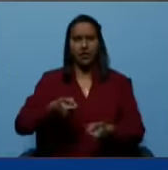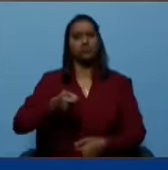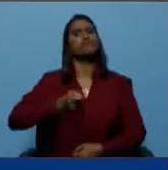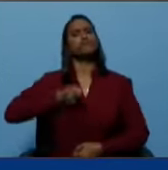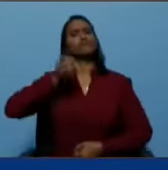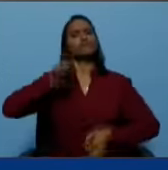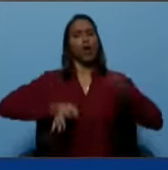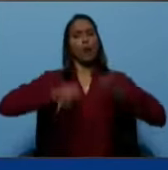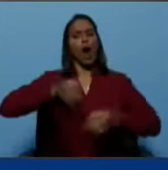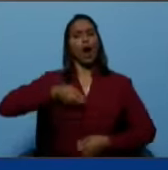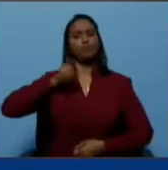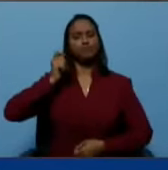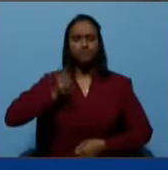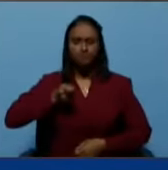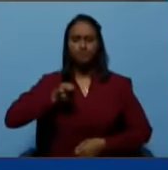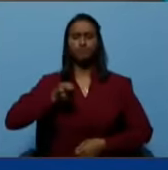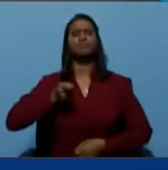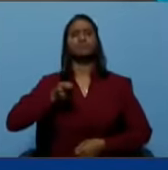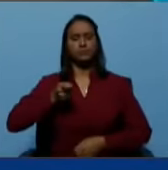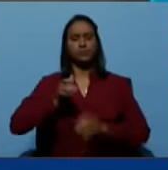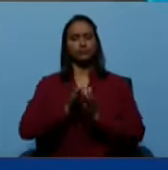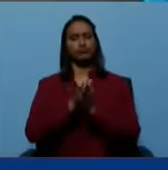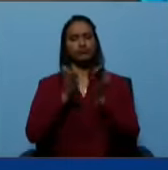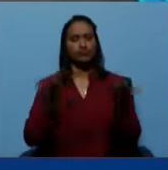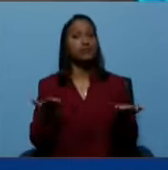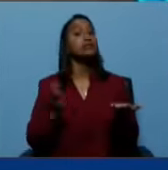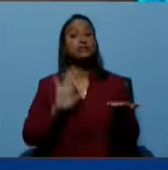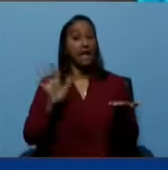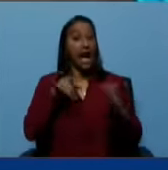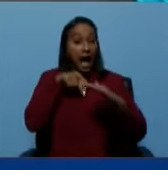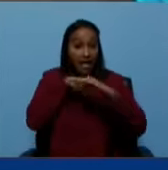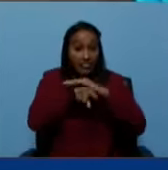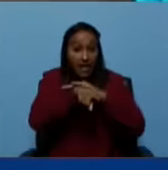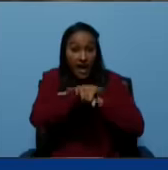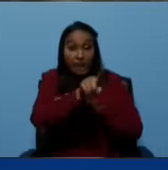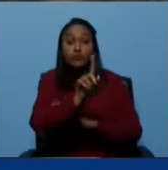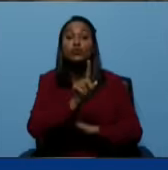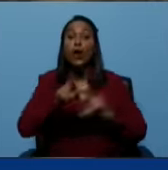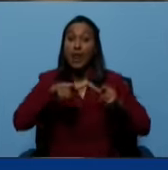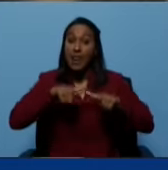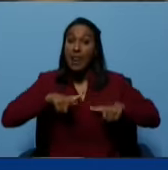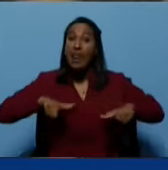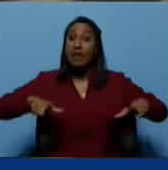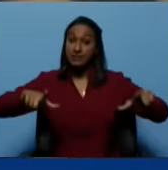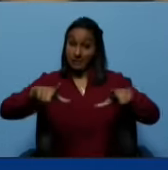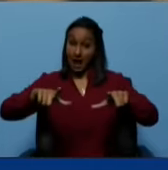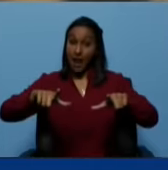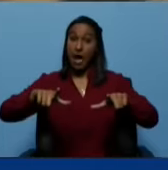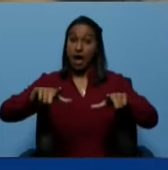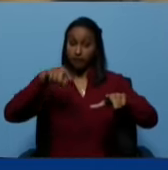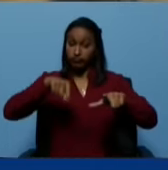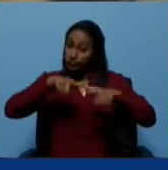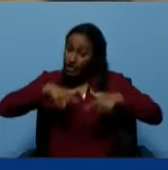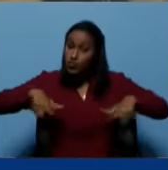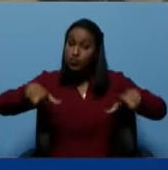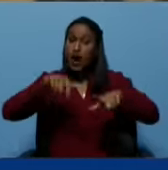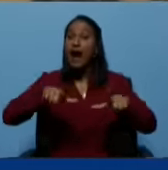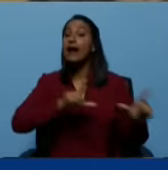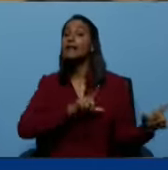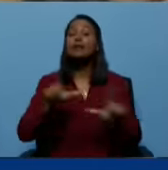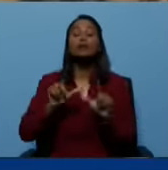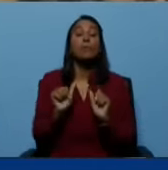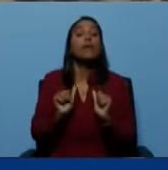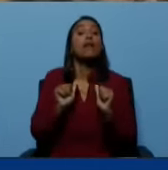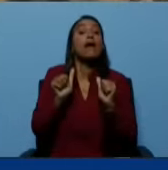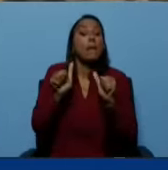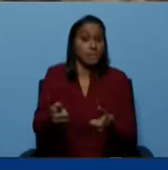presidente de la República Bolivariana de Venezuela, Nicolás Maduro Moros. Ya se encuentran la sala lista para lo que será el inicio